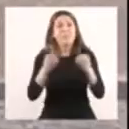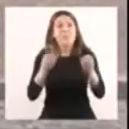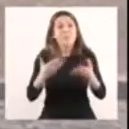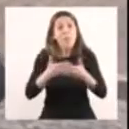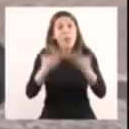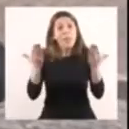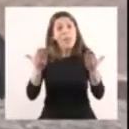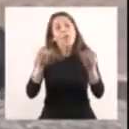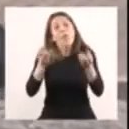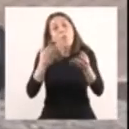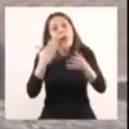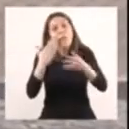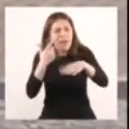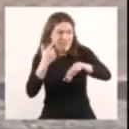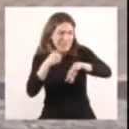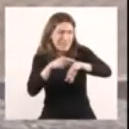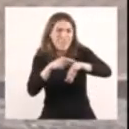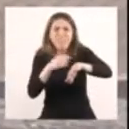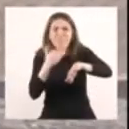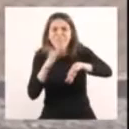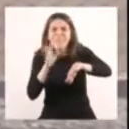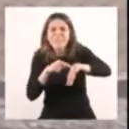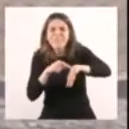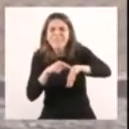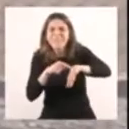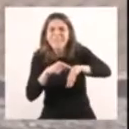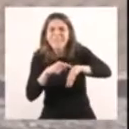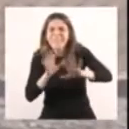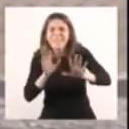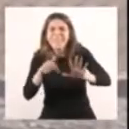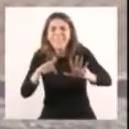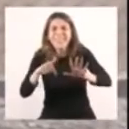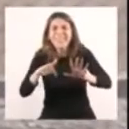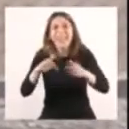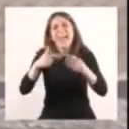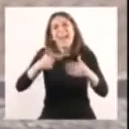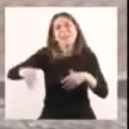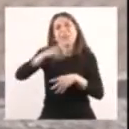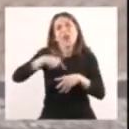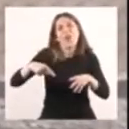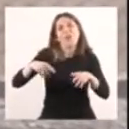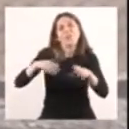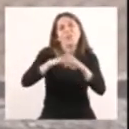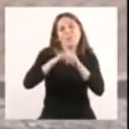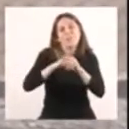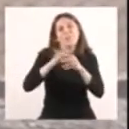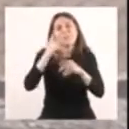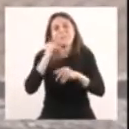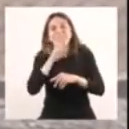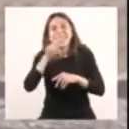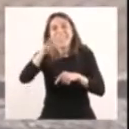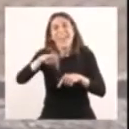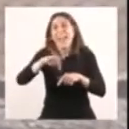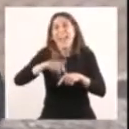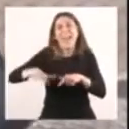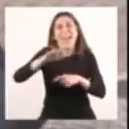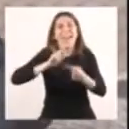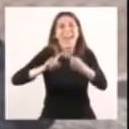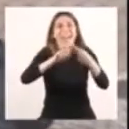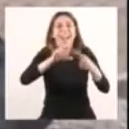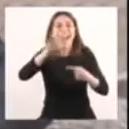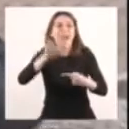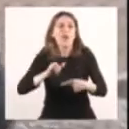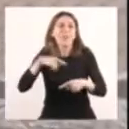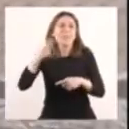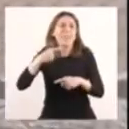día o buenas tardes, ya no sé muy bien qué es, a todos los amigos y amigas de La Rioja. Lindo estar en La Rioja, siempre me gusta